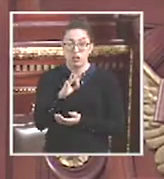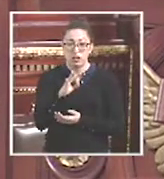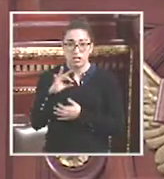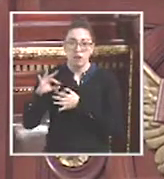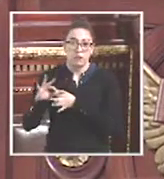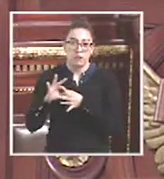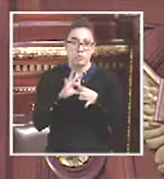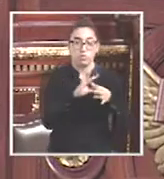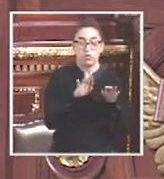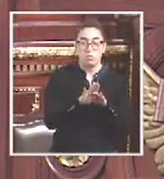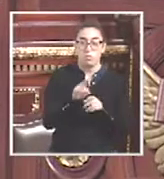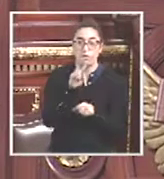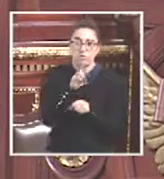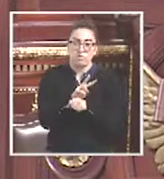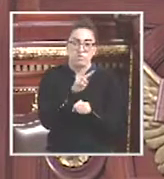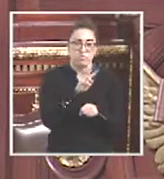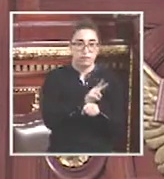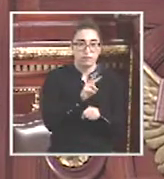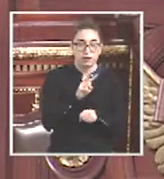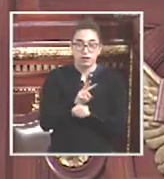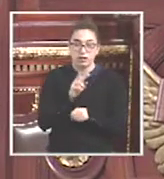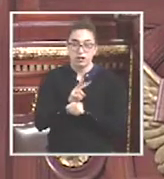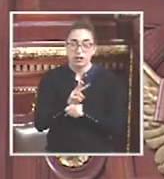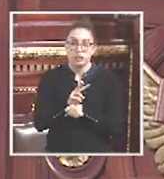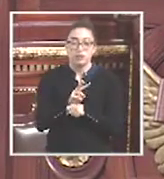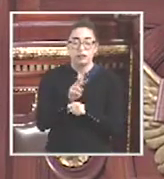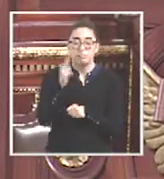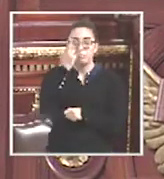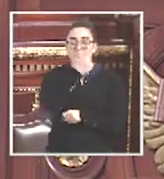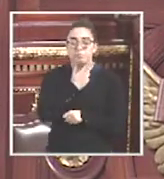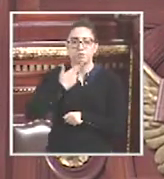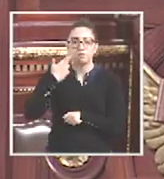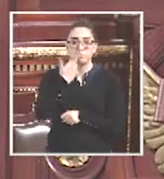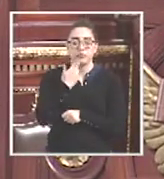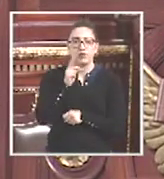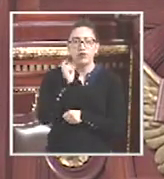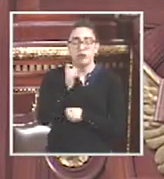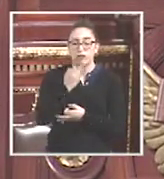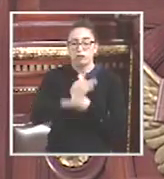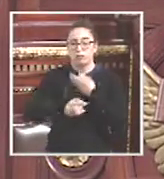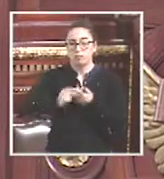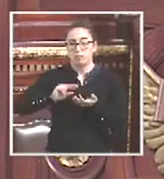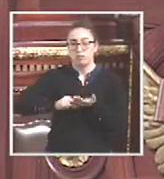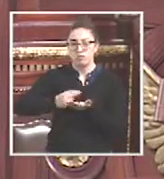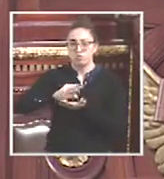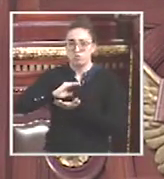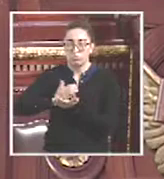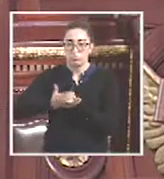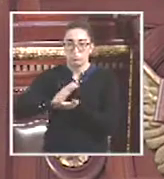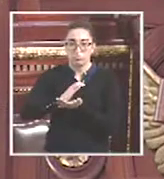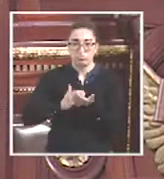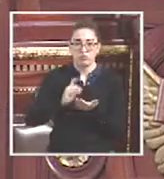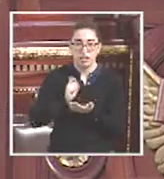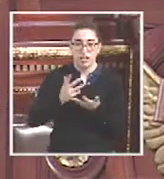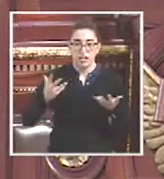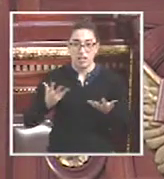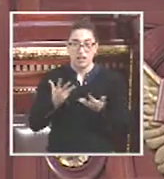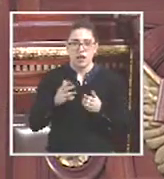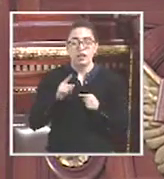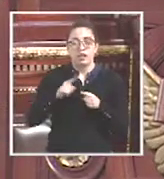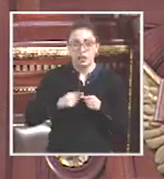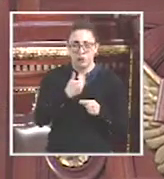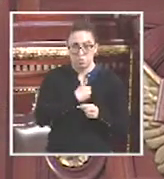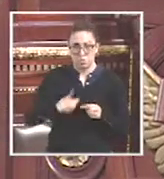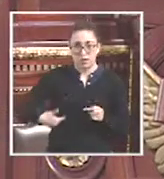ser vigilante y garante de estas licitaciones a través de quien